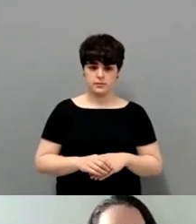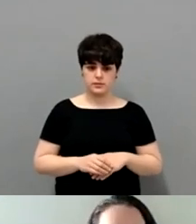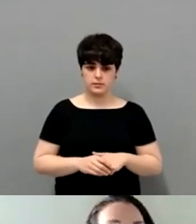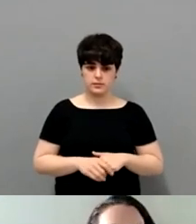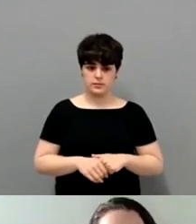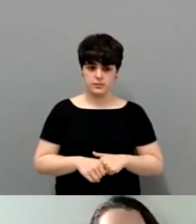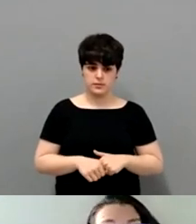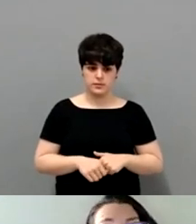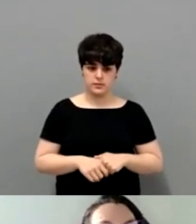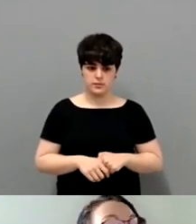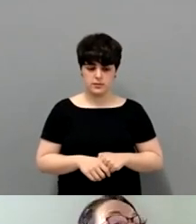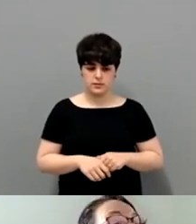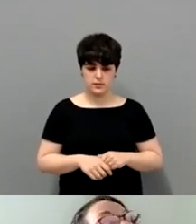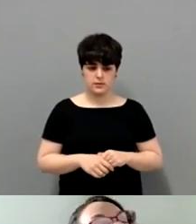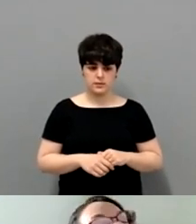Excepto